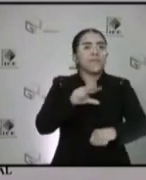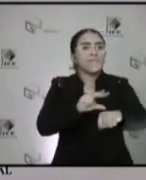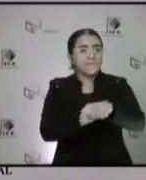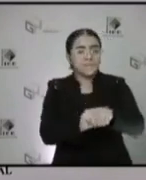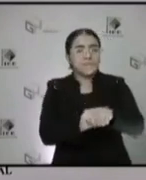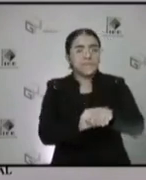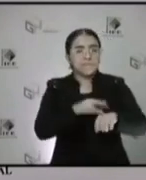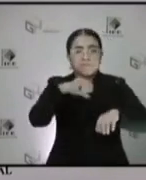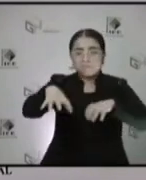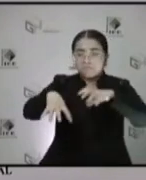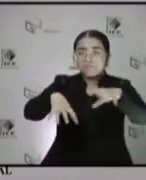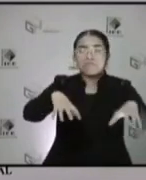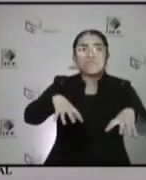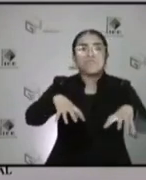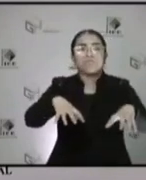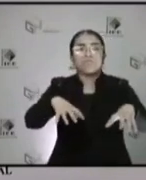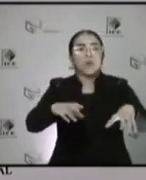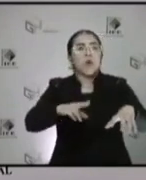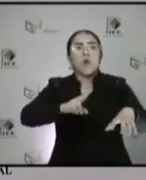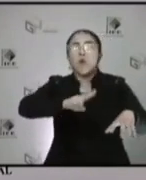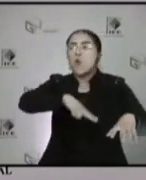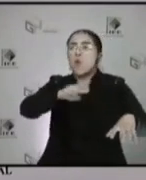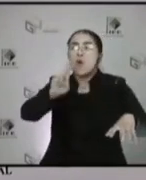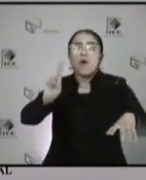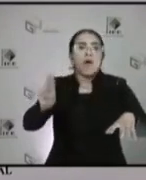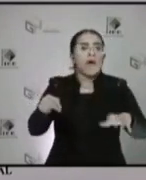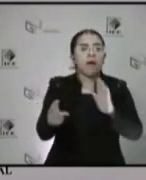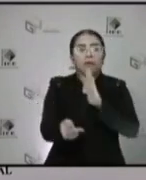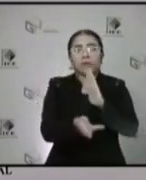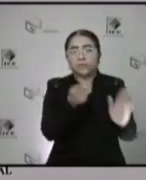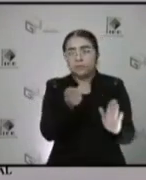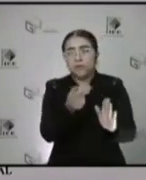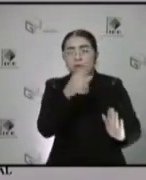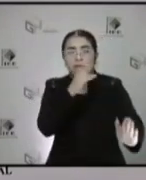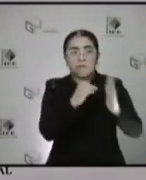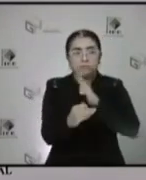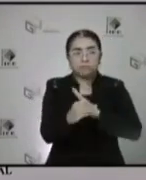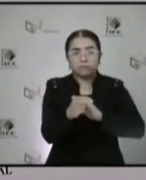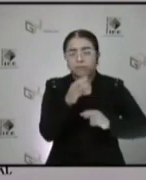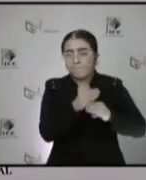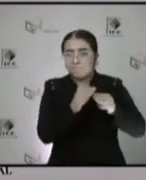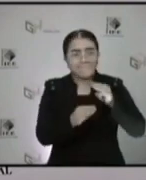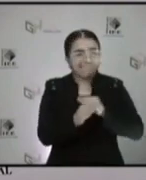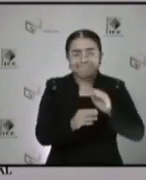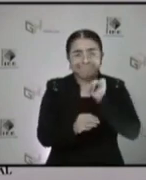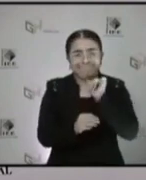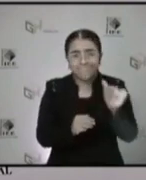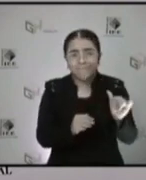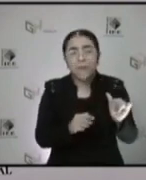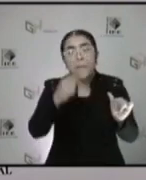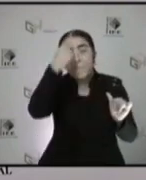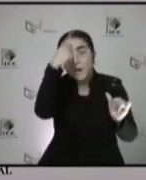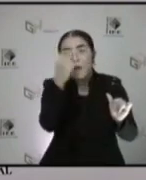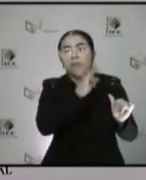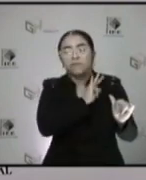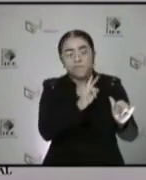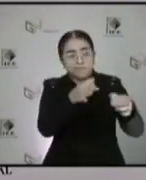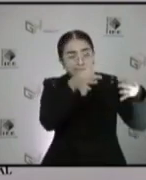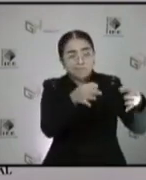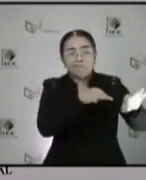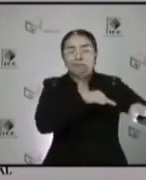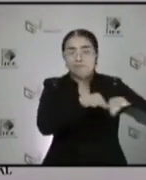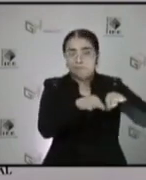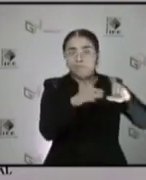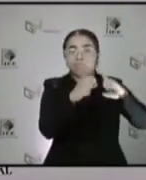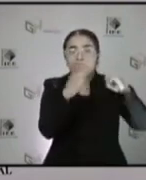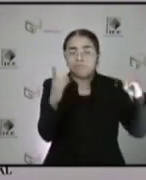en todas las áreas y que nunca más les falten las herramientas necesarias para el desarrollo óptimo de su trabajo.